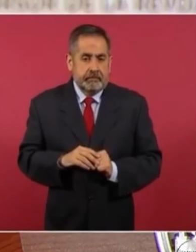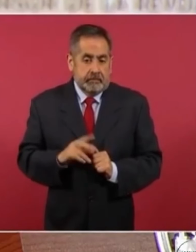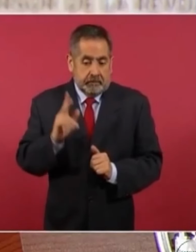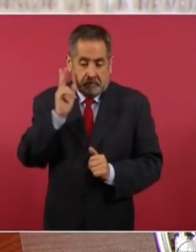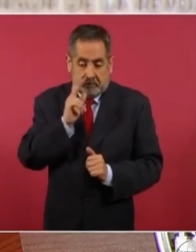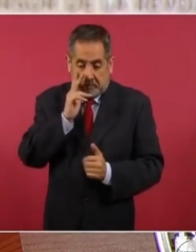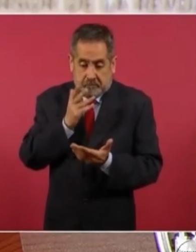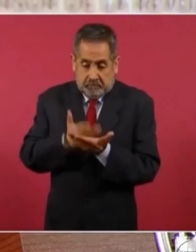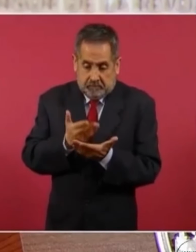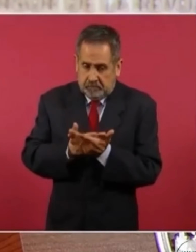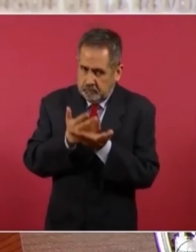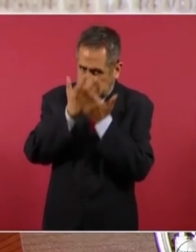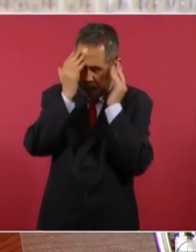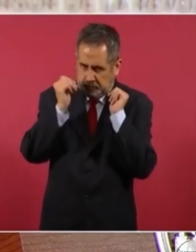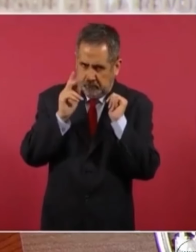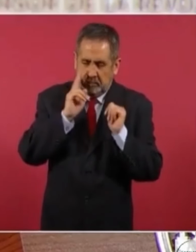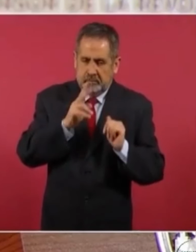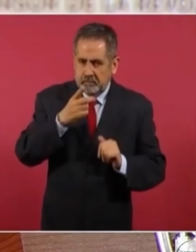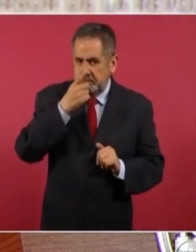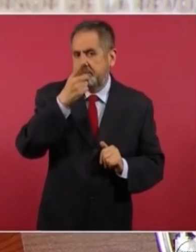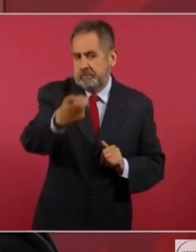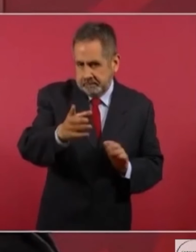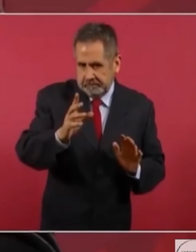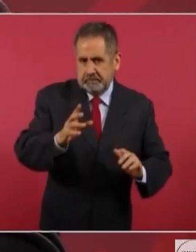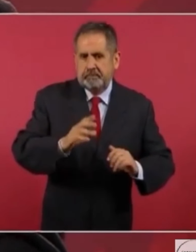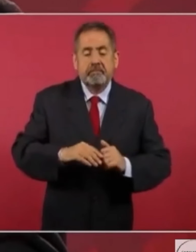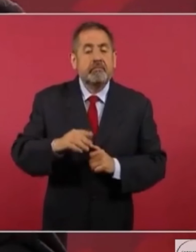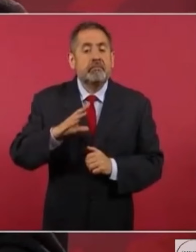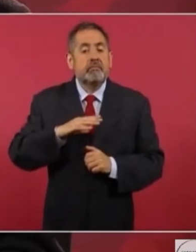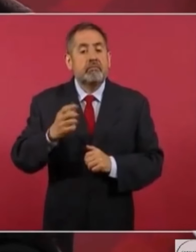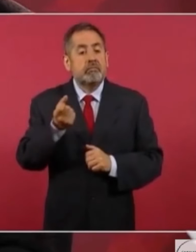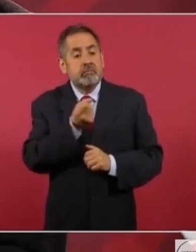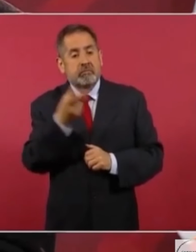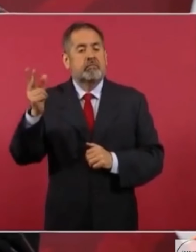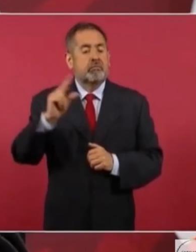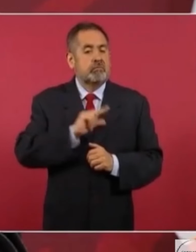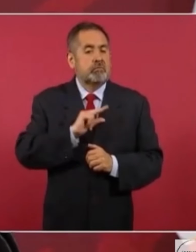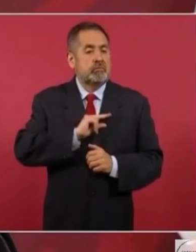comprobable, pero hay especialistas